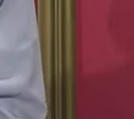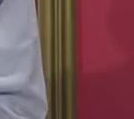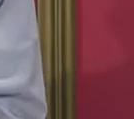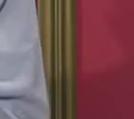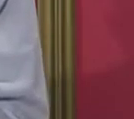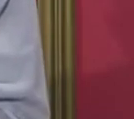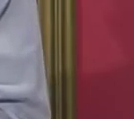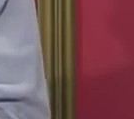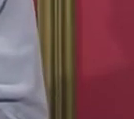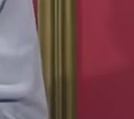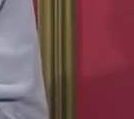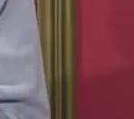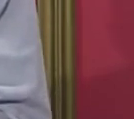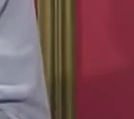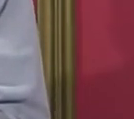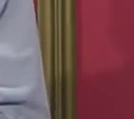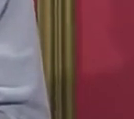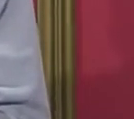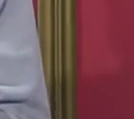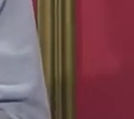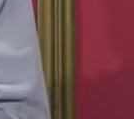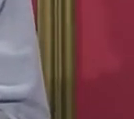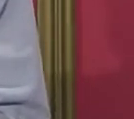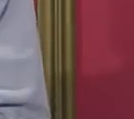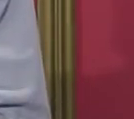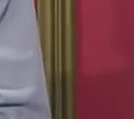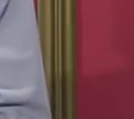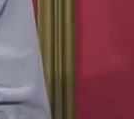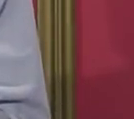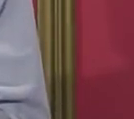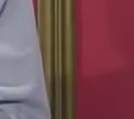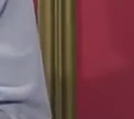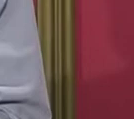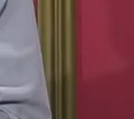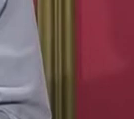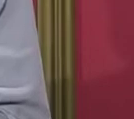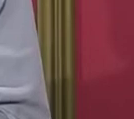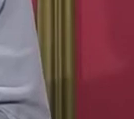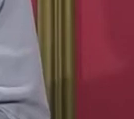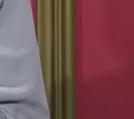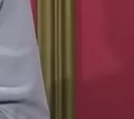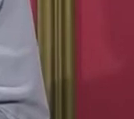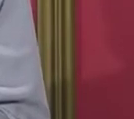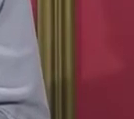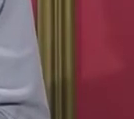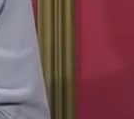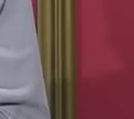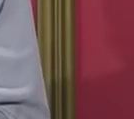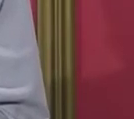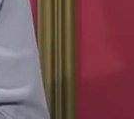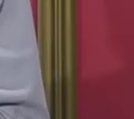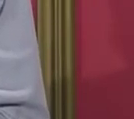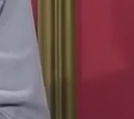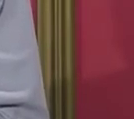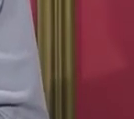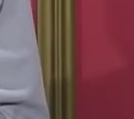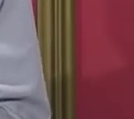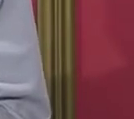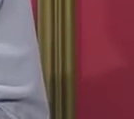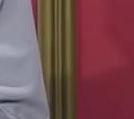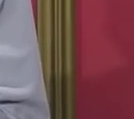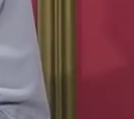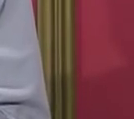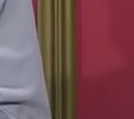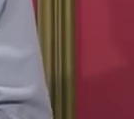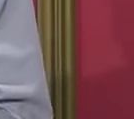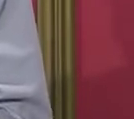me lo devolvió y eso ha tocado mi vida. Dios me ha demostrado que en ese lugar tan remoto donde estaba, porque era un lugar donde no entraba